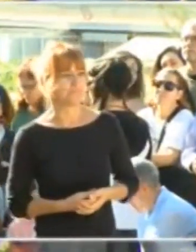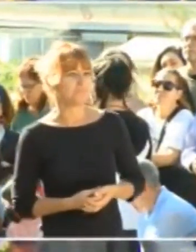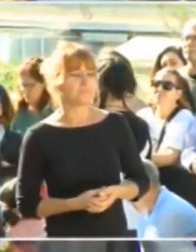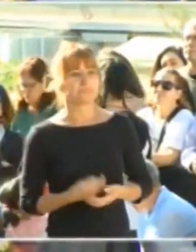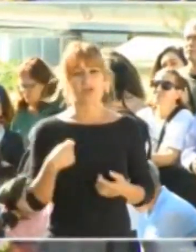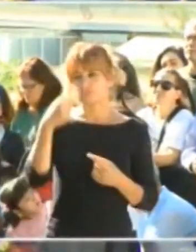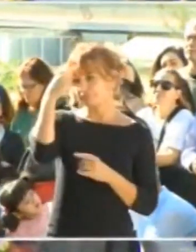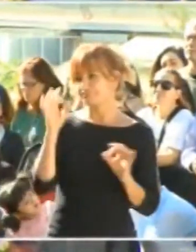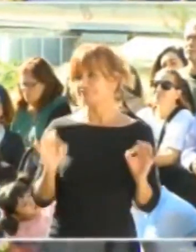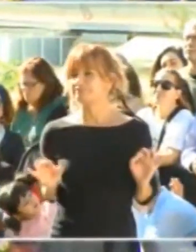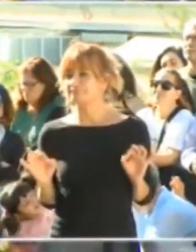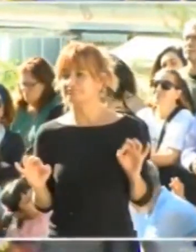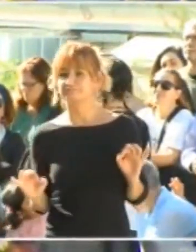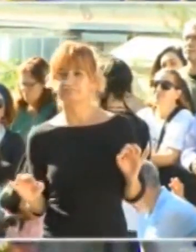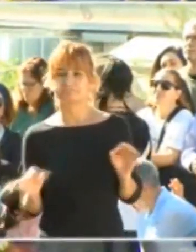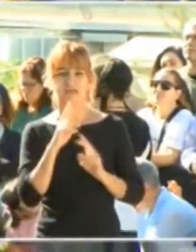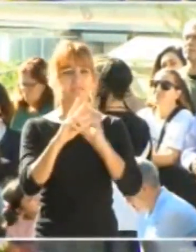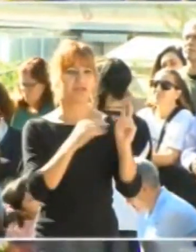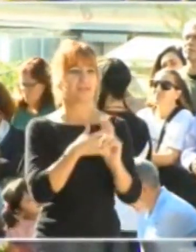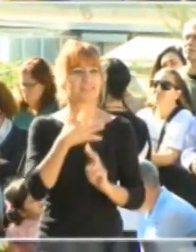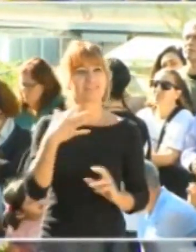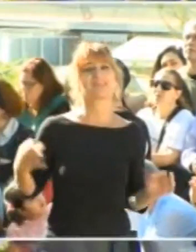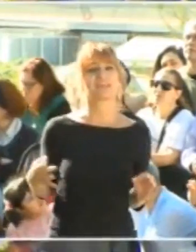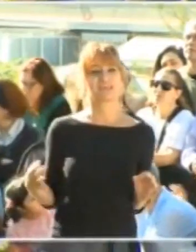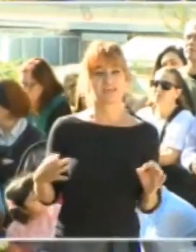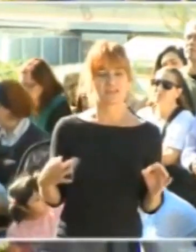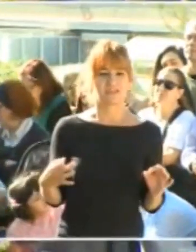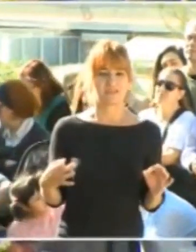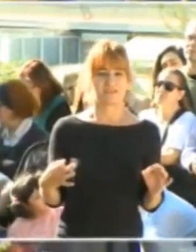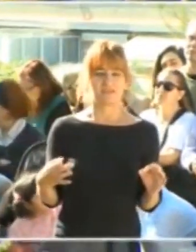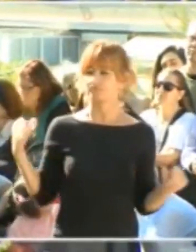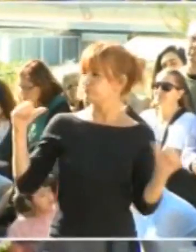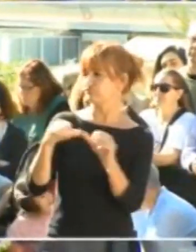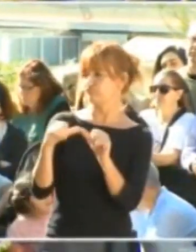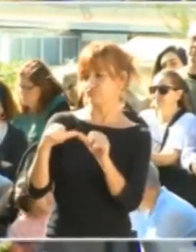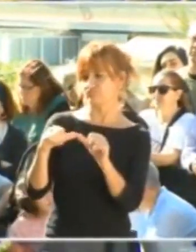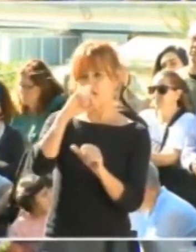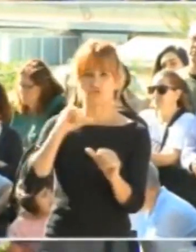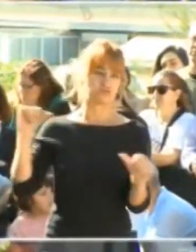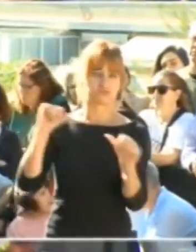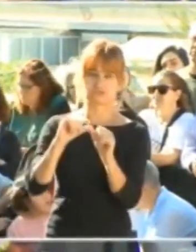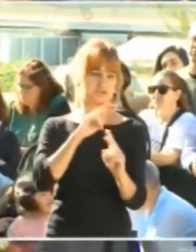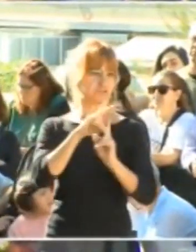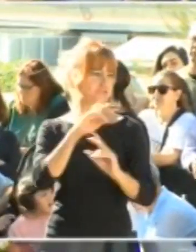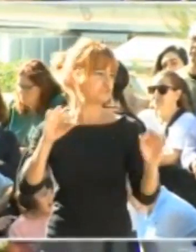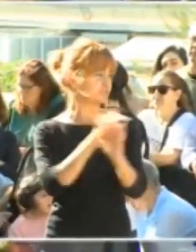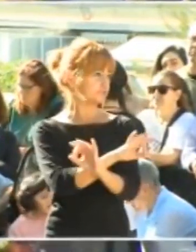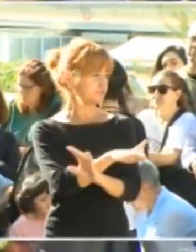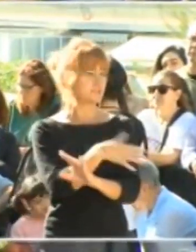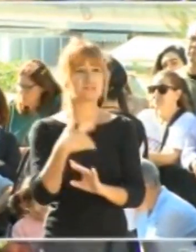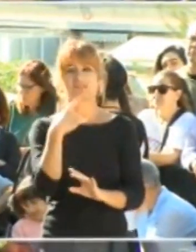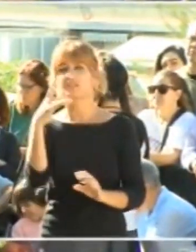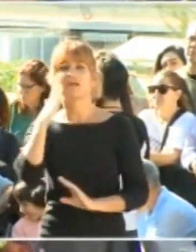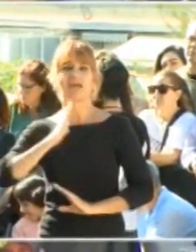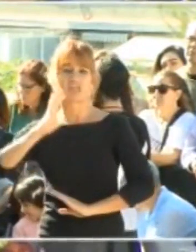yo creo que dialogar llegados a este punto y después de no haber querido dialogar durante tantos años exige mucho